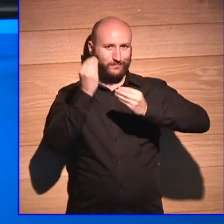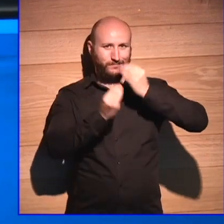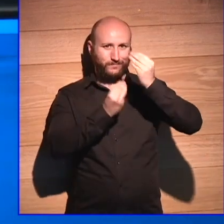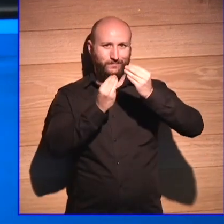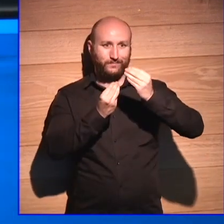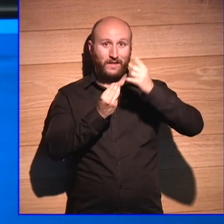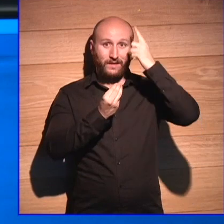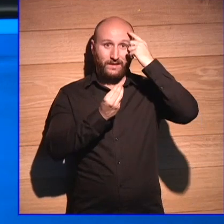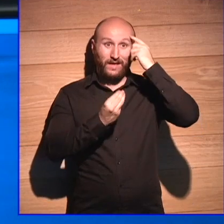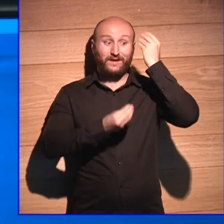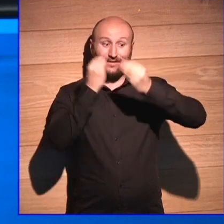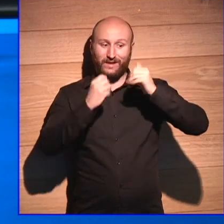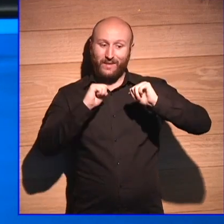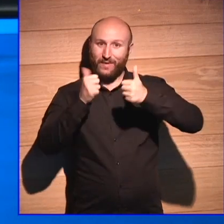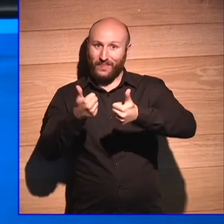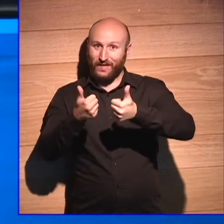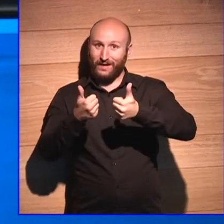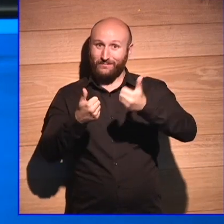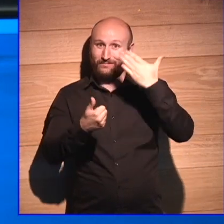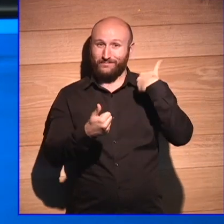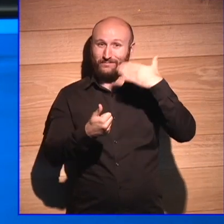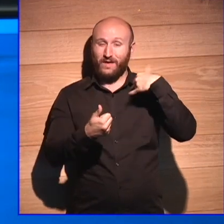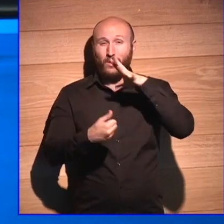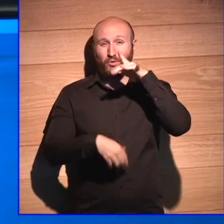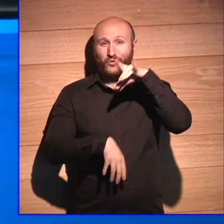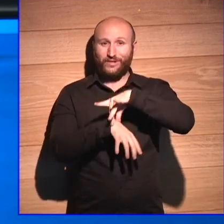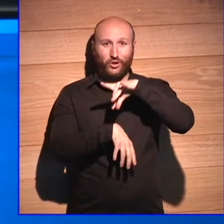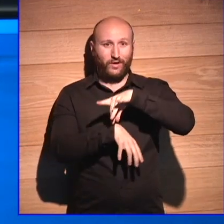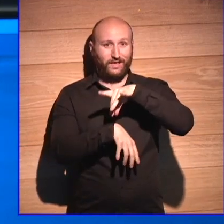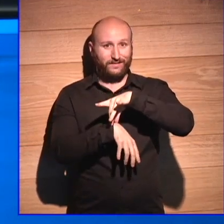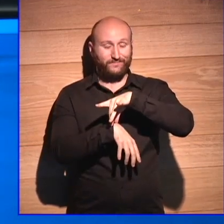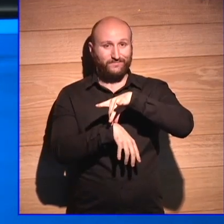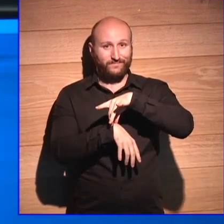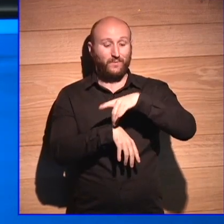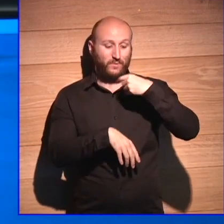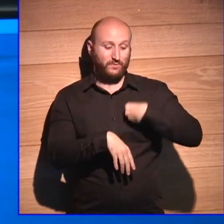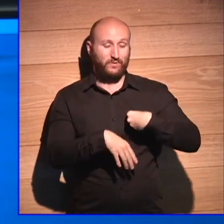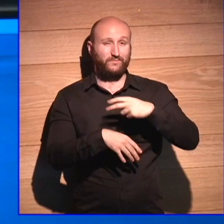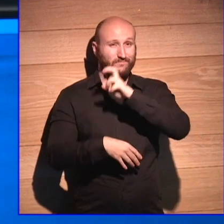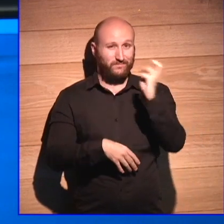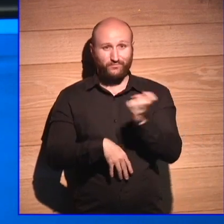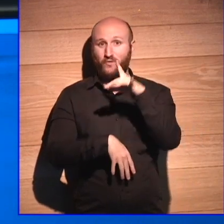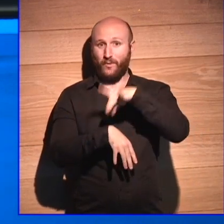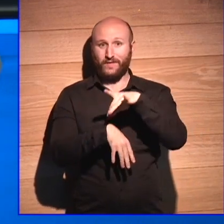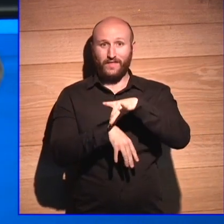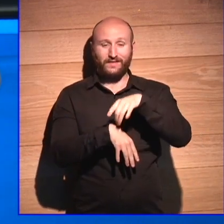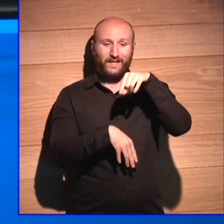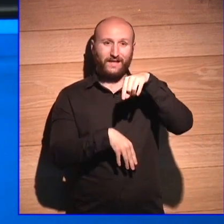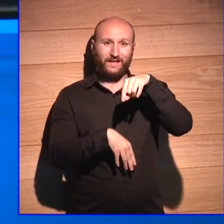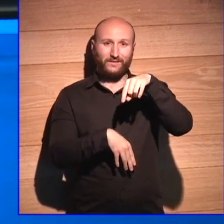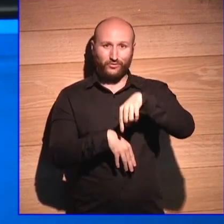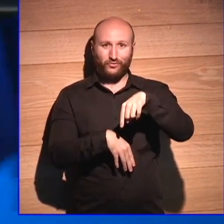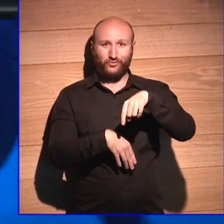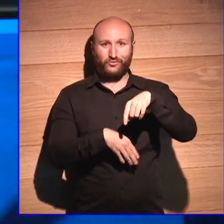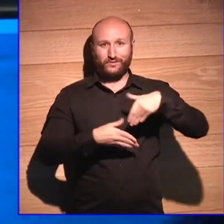Esta reflexión empieza a partir de patologías, empieza a partir de las enfermedades. Somos aquí dos hijos,